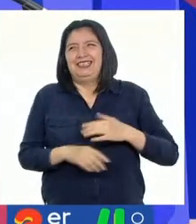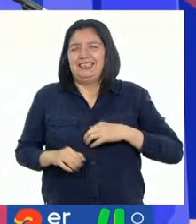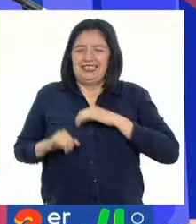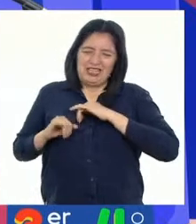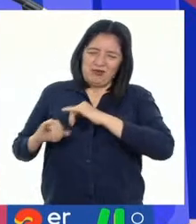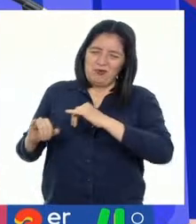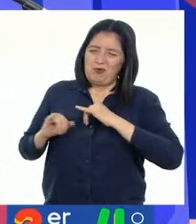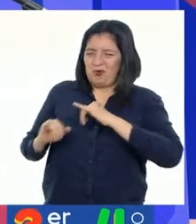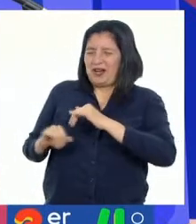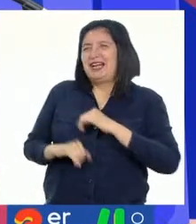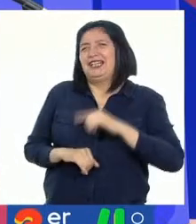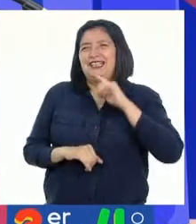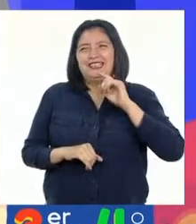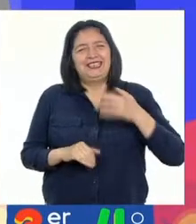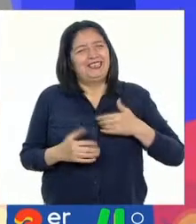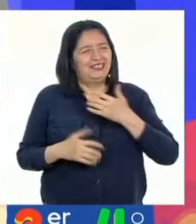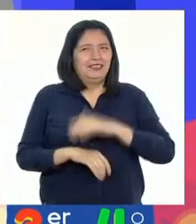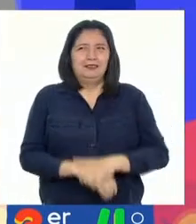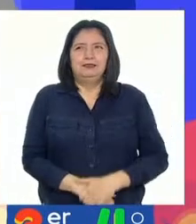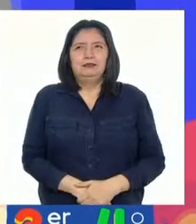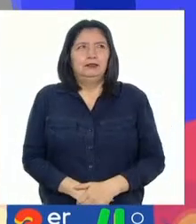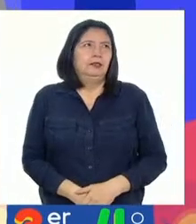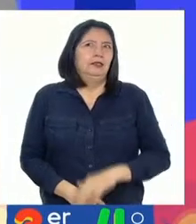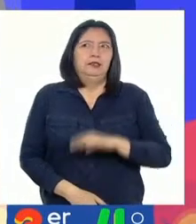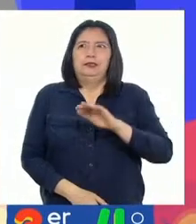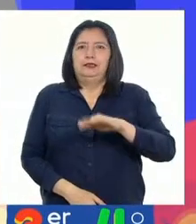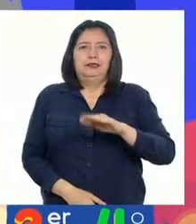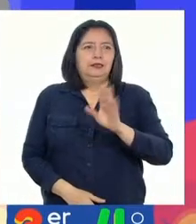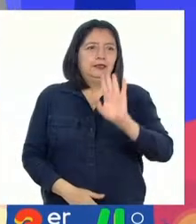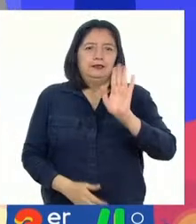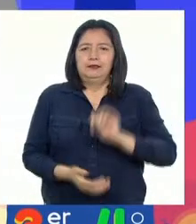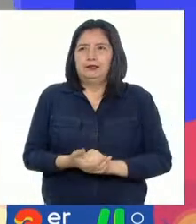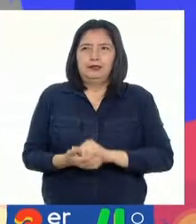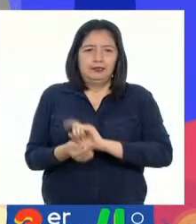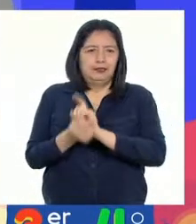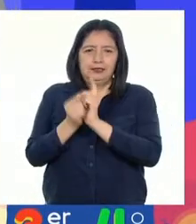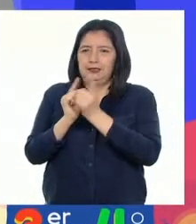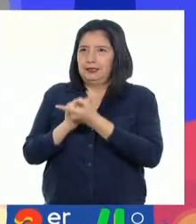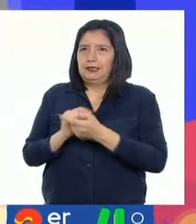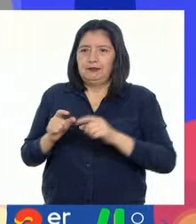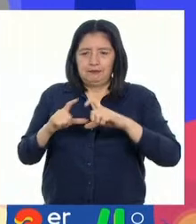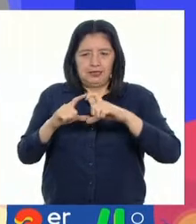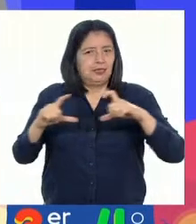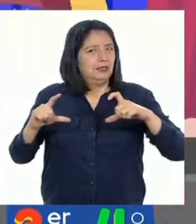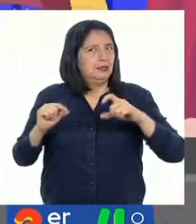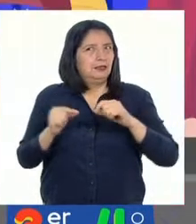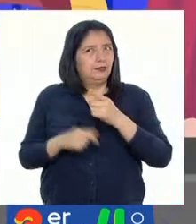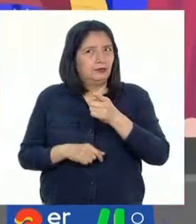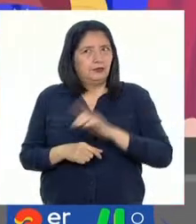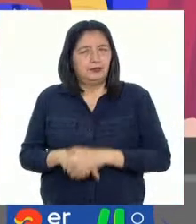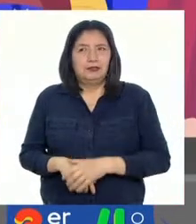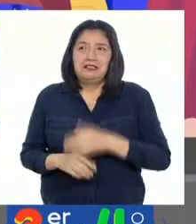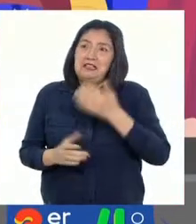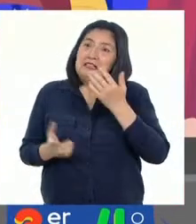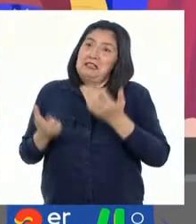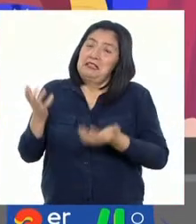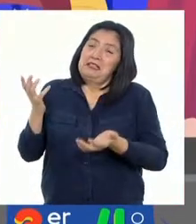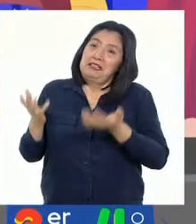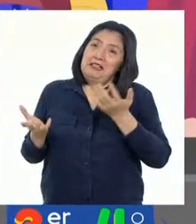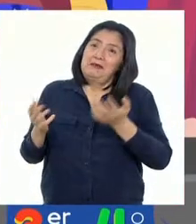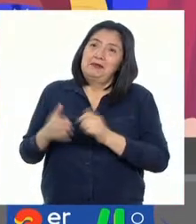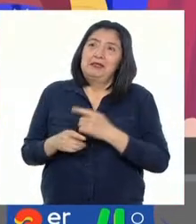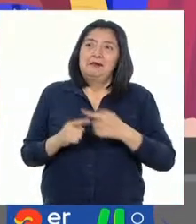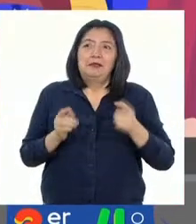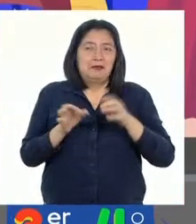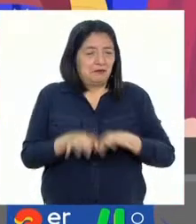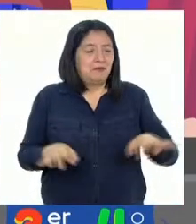¡Somos iguales, señora vizcacha! ¿Niño? ¿Cambiaste los sobres? Tal vez.